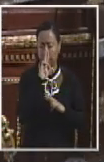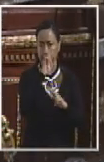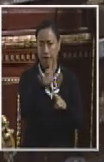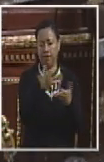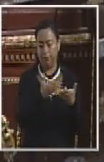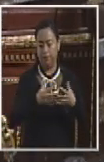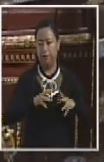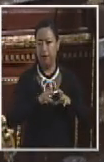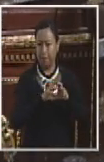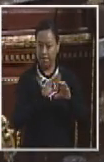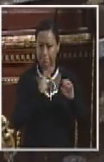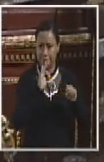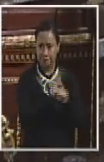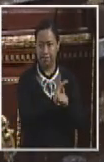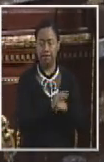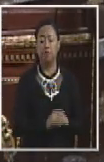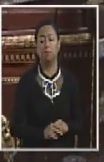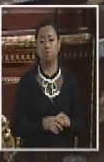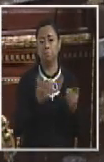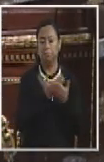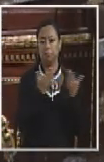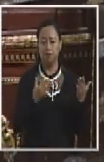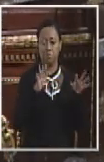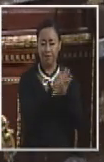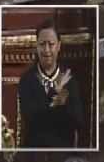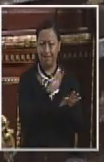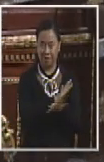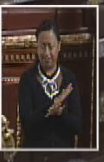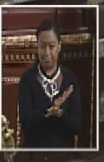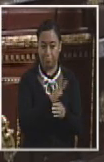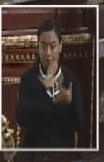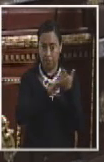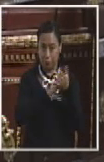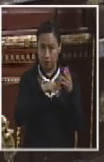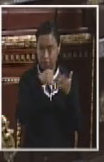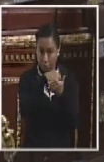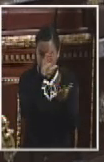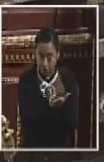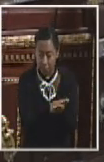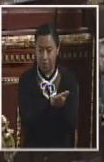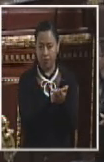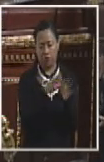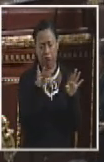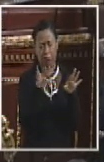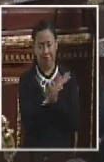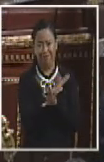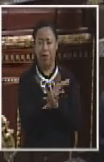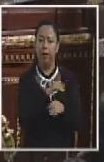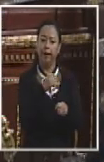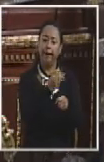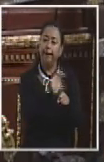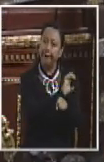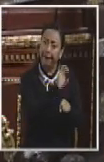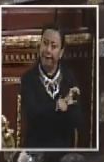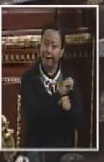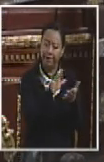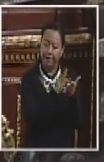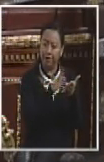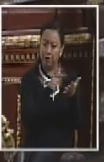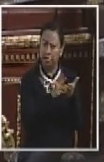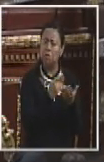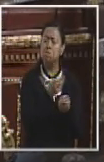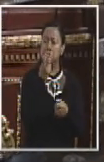ambiente. La sustitución del formato impreso por el electrónico se implementa de manera efectiva, ya que existen los